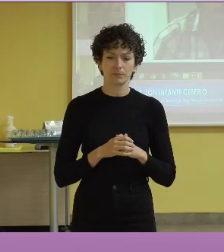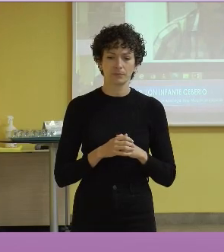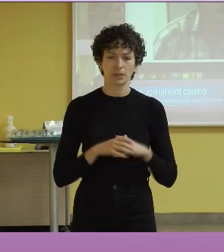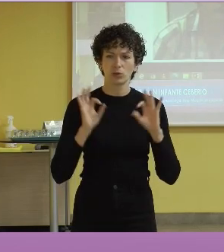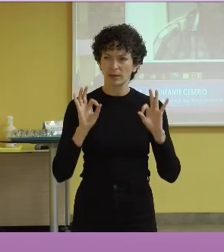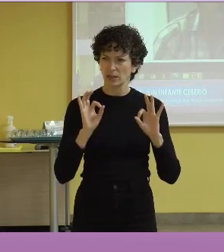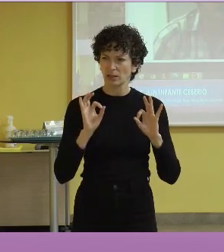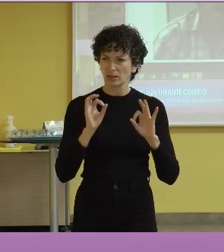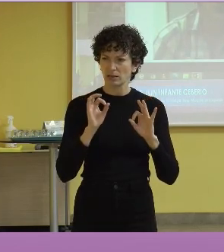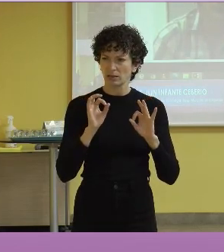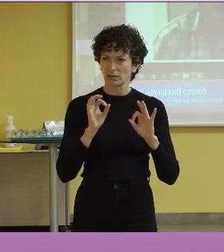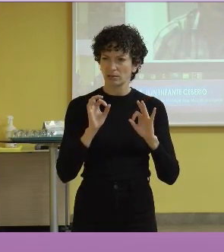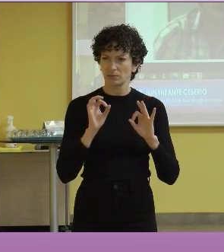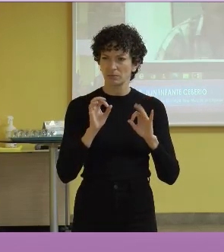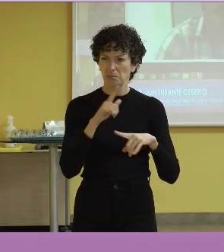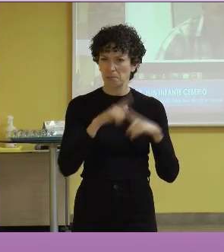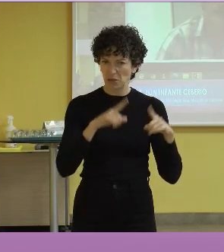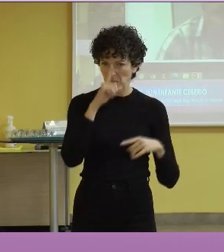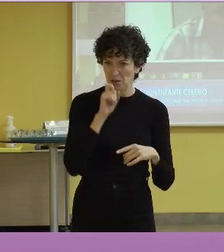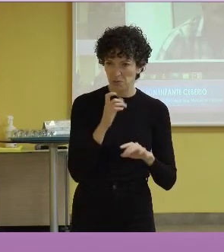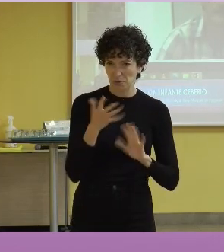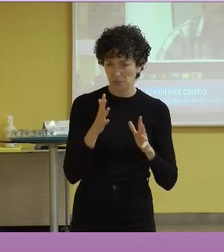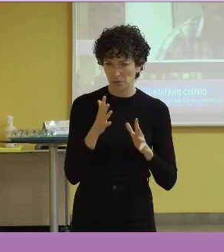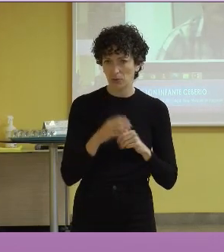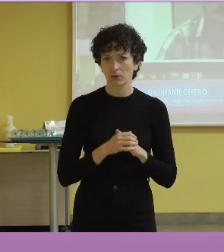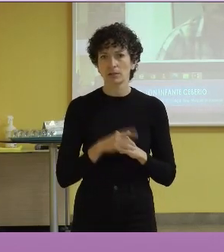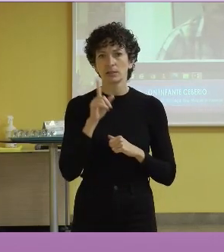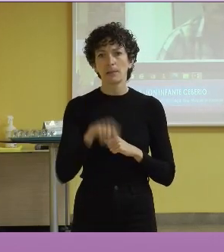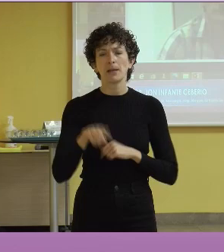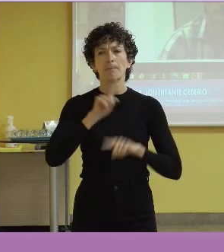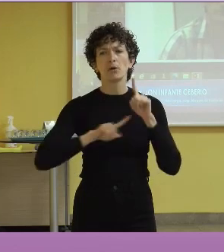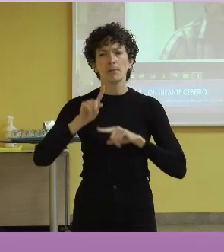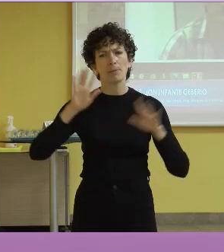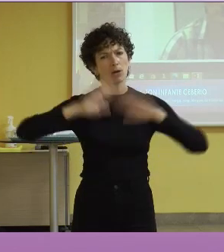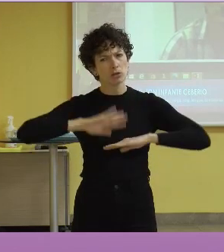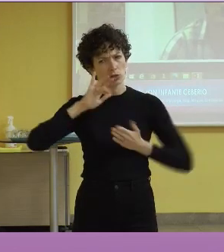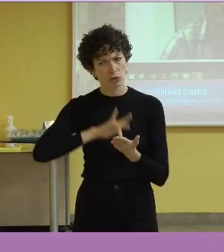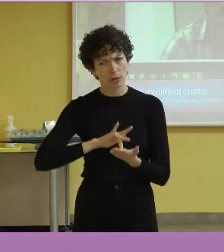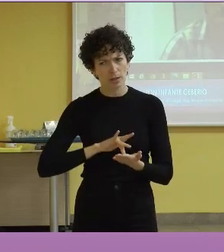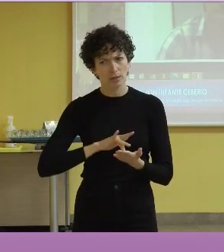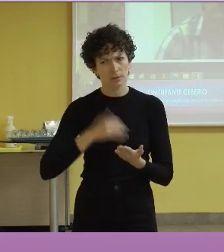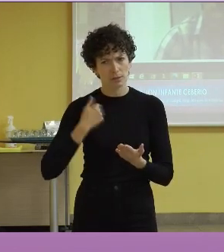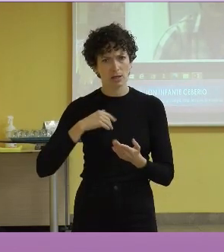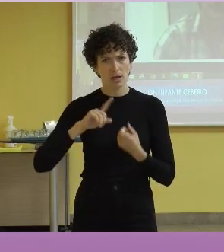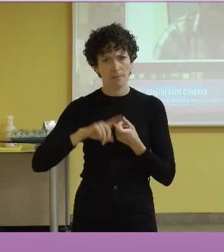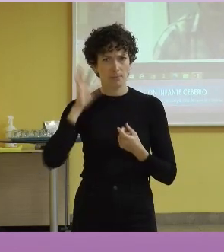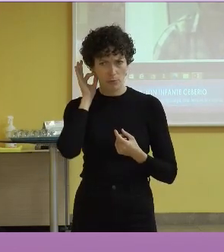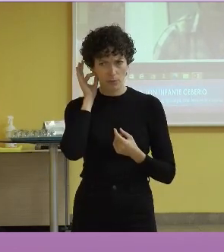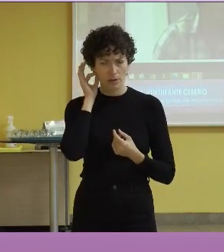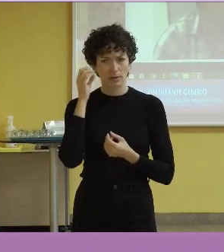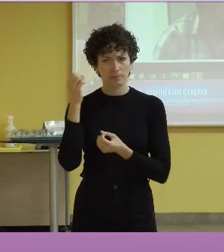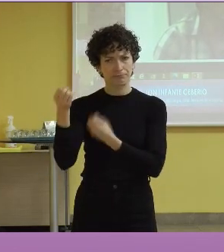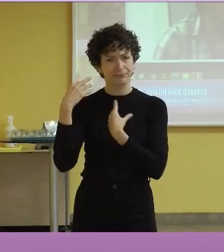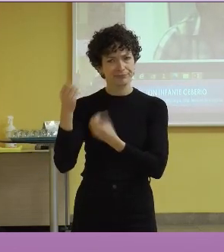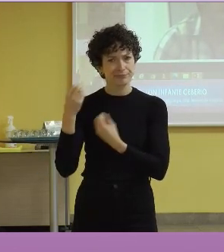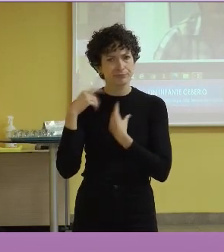año. Estaría. Tenías también algún problema por las noches, ¿verdad? Que bueno, eso nos lo ha contado tu mujer,